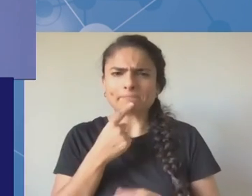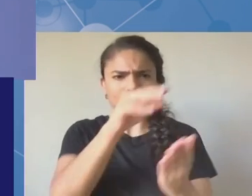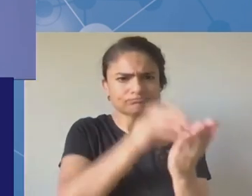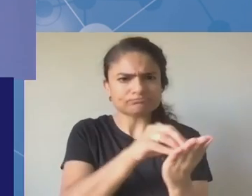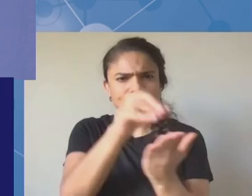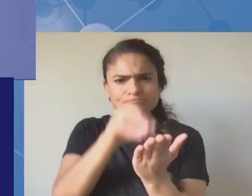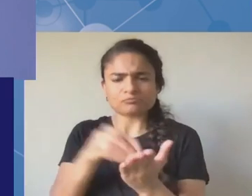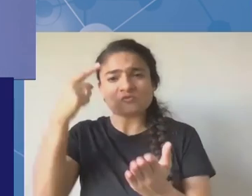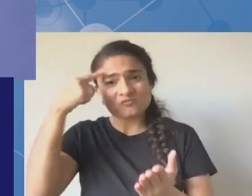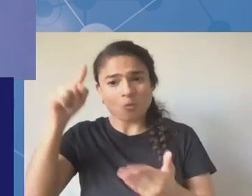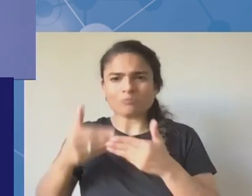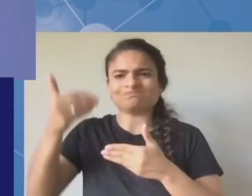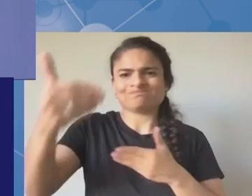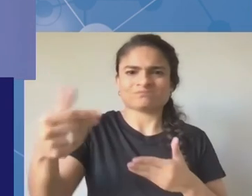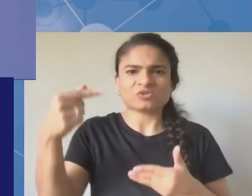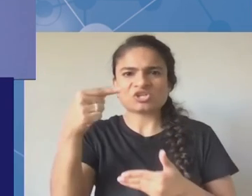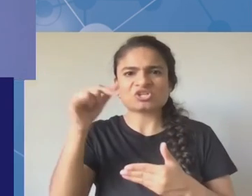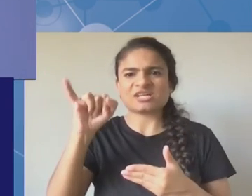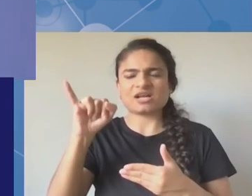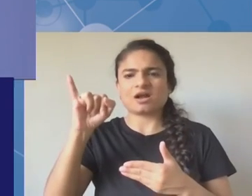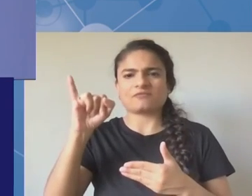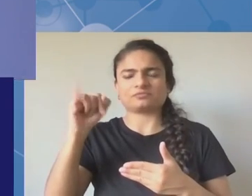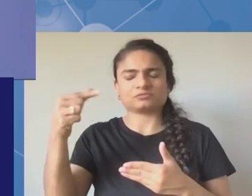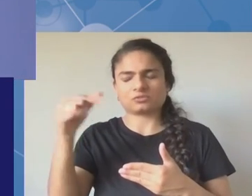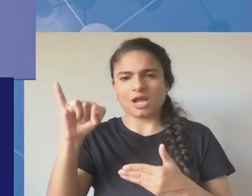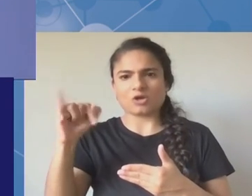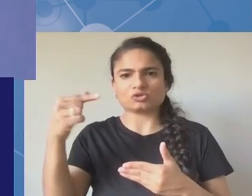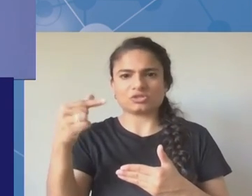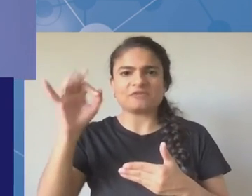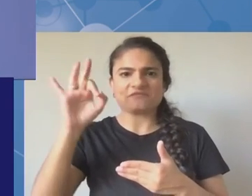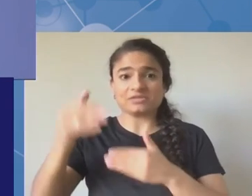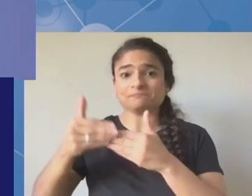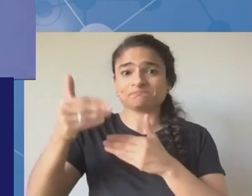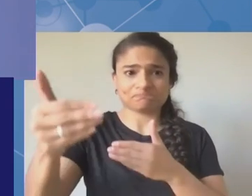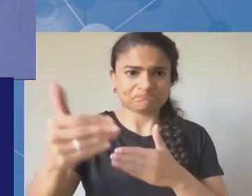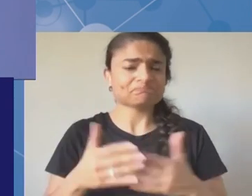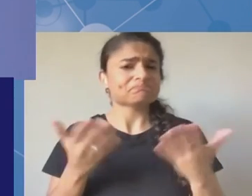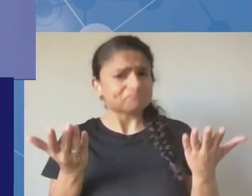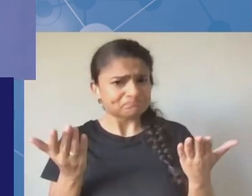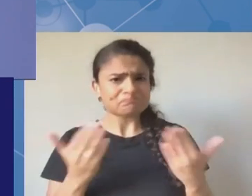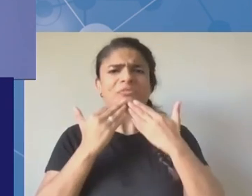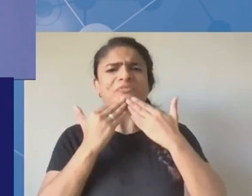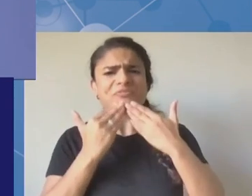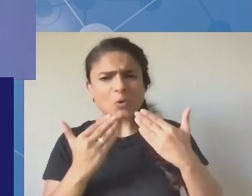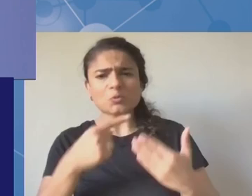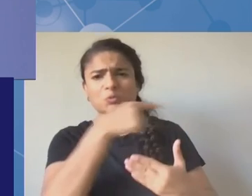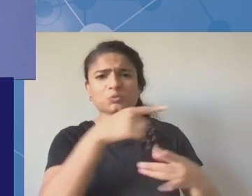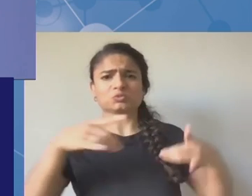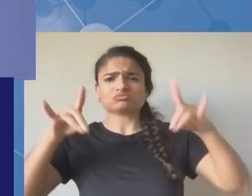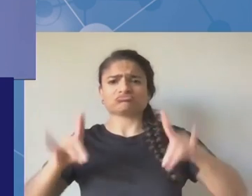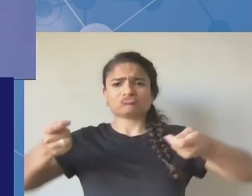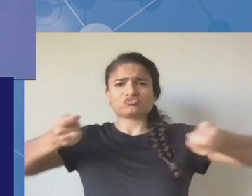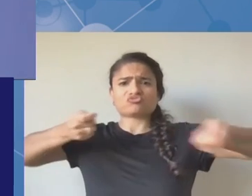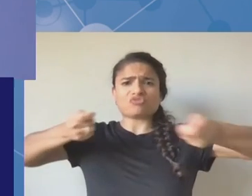de preparar las siguientes ediciones de la cumbre IGF. Muchas gracias a mi